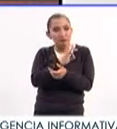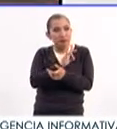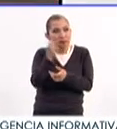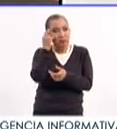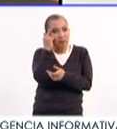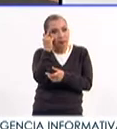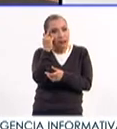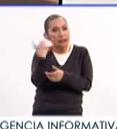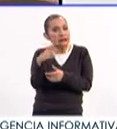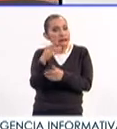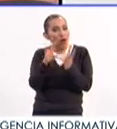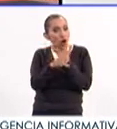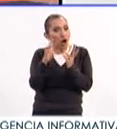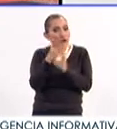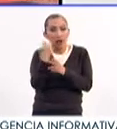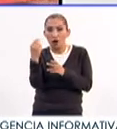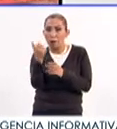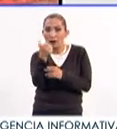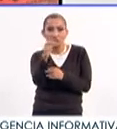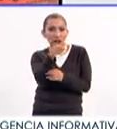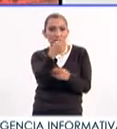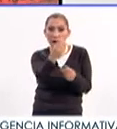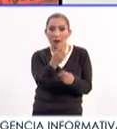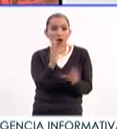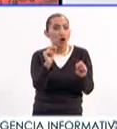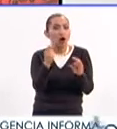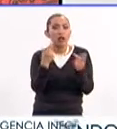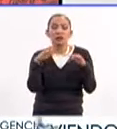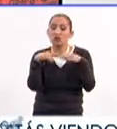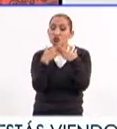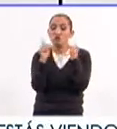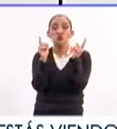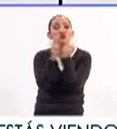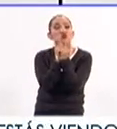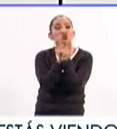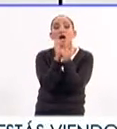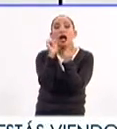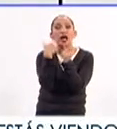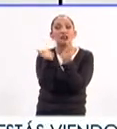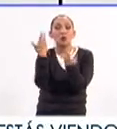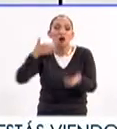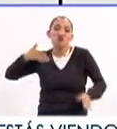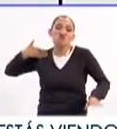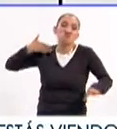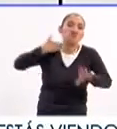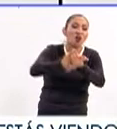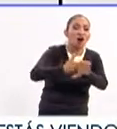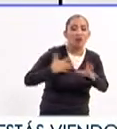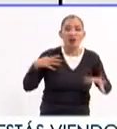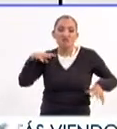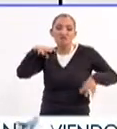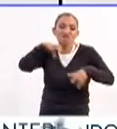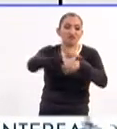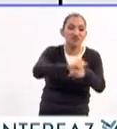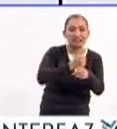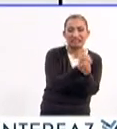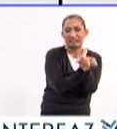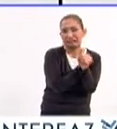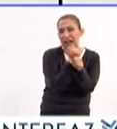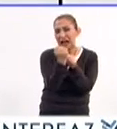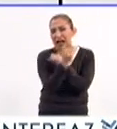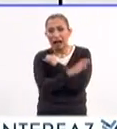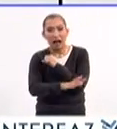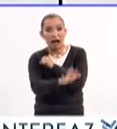decir las cosas por su nombre. No fue un encuentro, fue un avasallamiento, fue una conquista sanguinaria en muchos